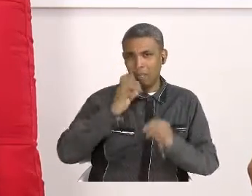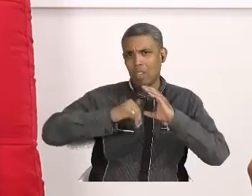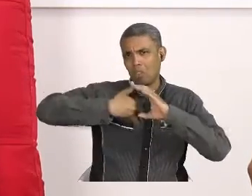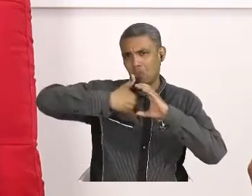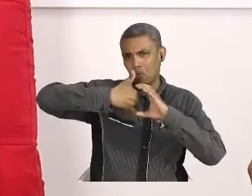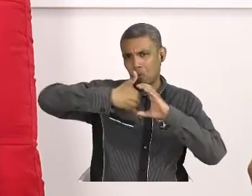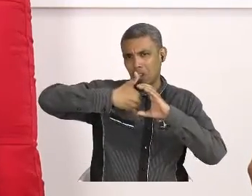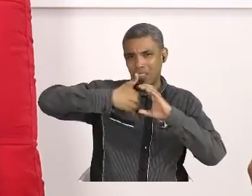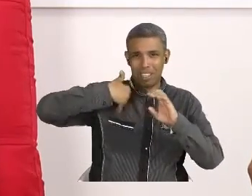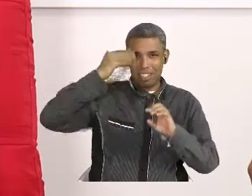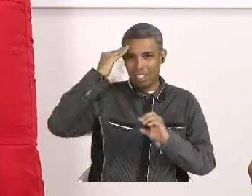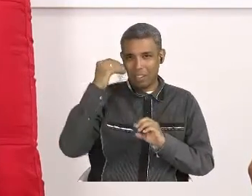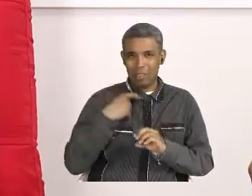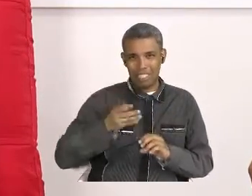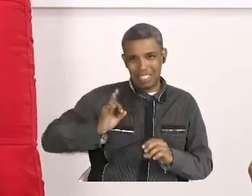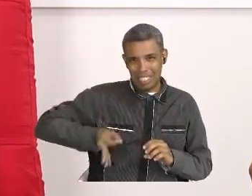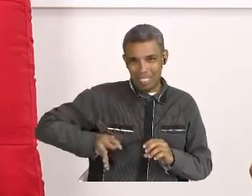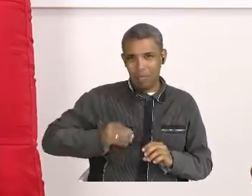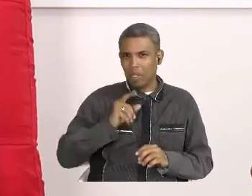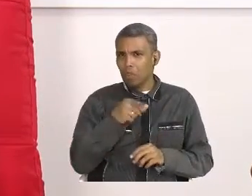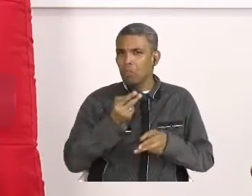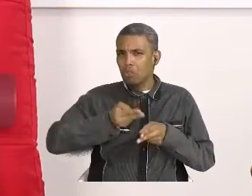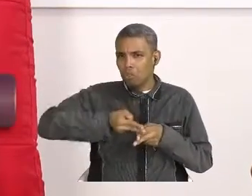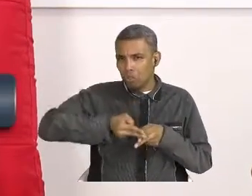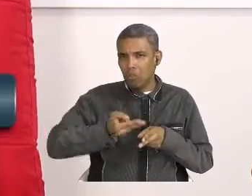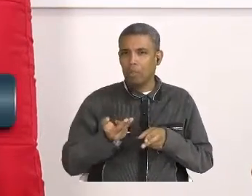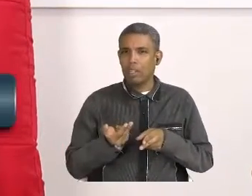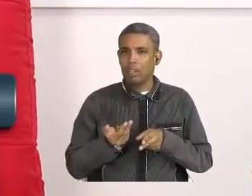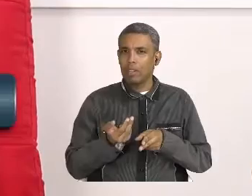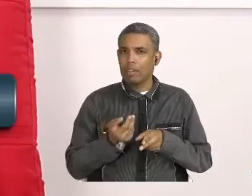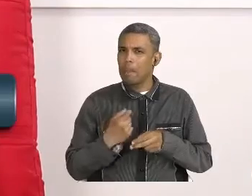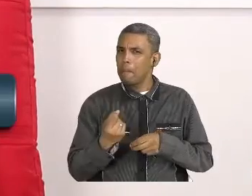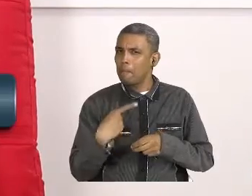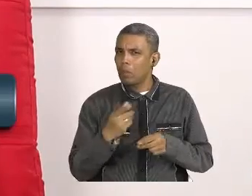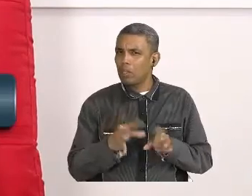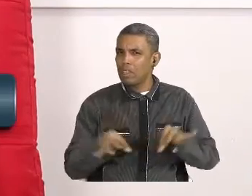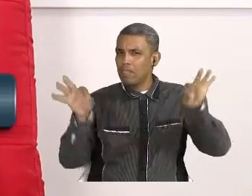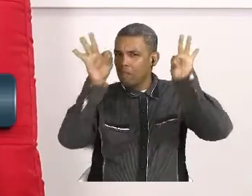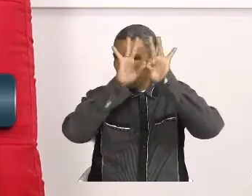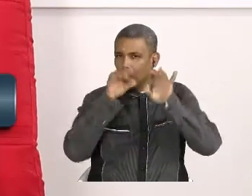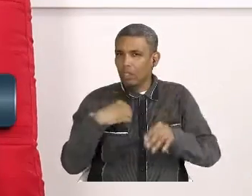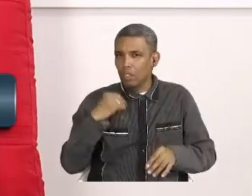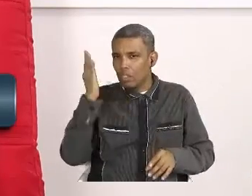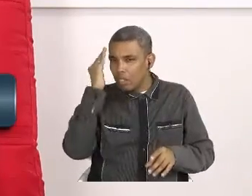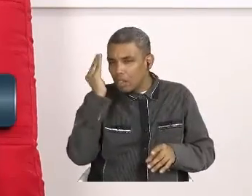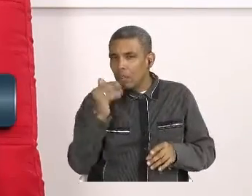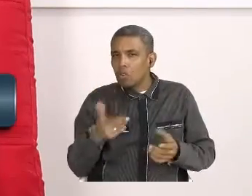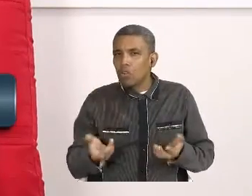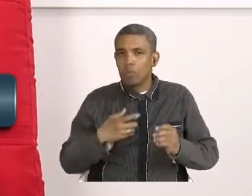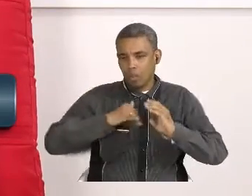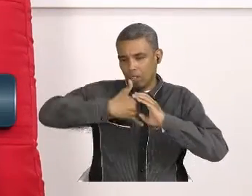habilitado para que usted siempre nos envíe su nombre y una pregunta muy puntual sobre el tema del día. El número celular es